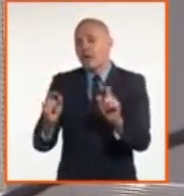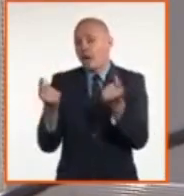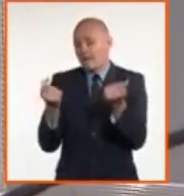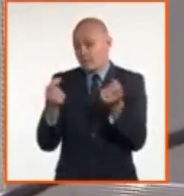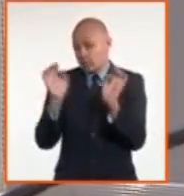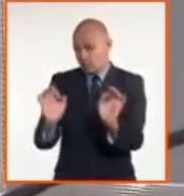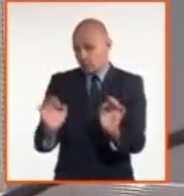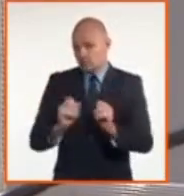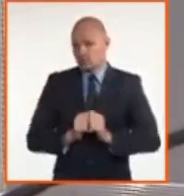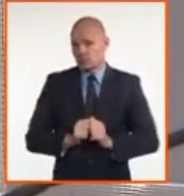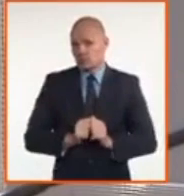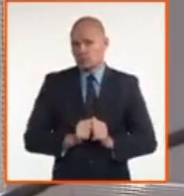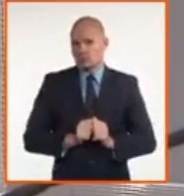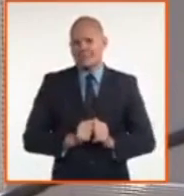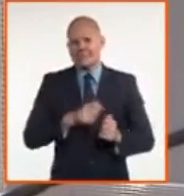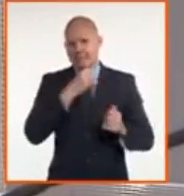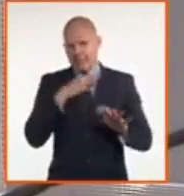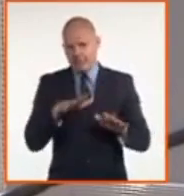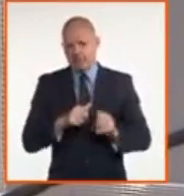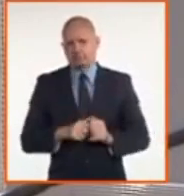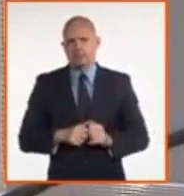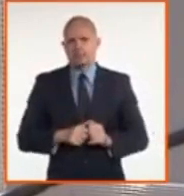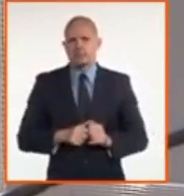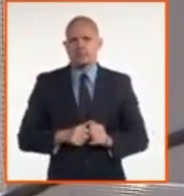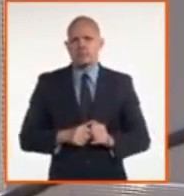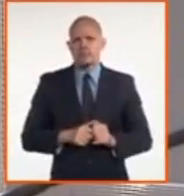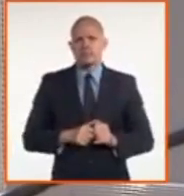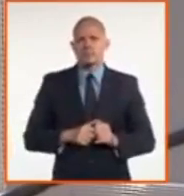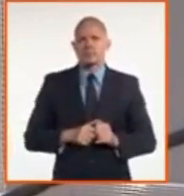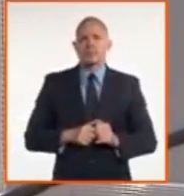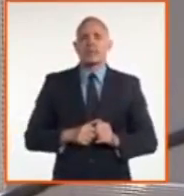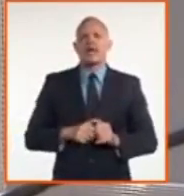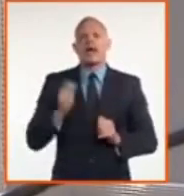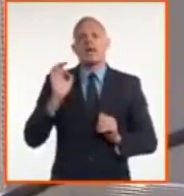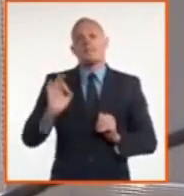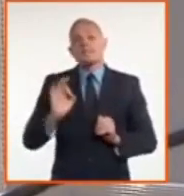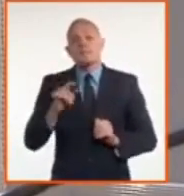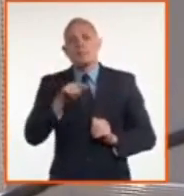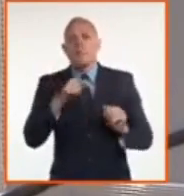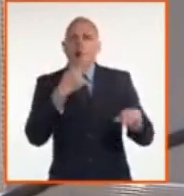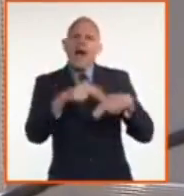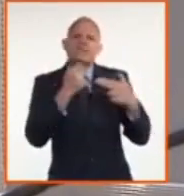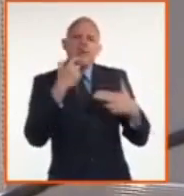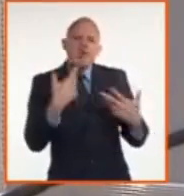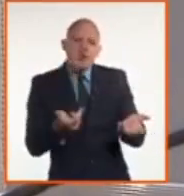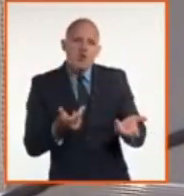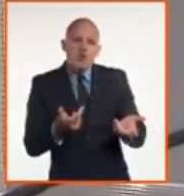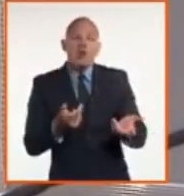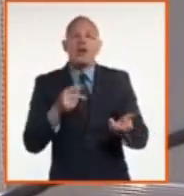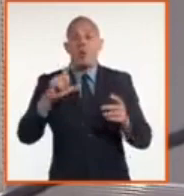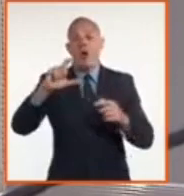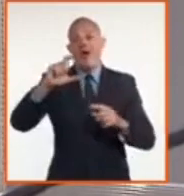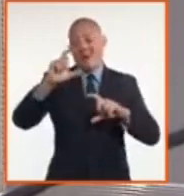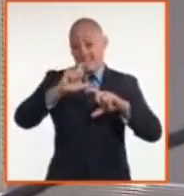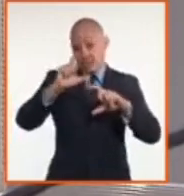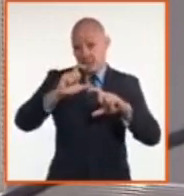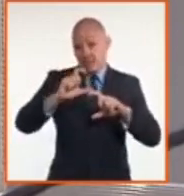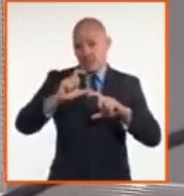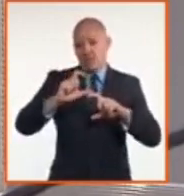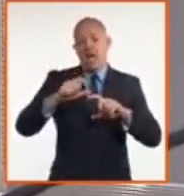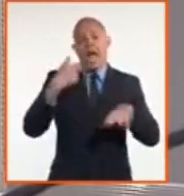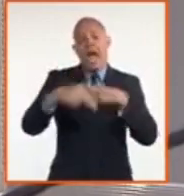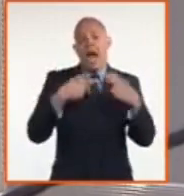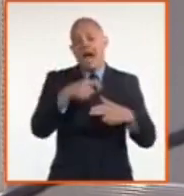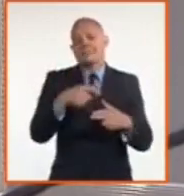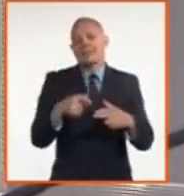lo puede hacer es en efectivo porque no tiene forma de conectar las operaciones con las tarjetas que pueden tener las personas en los bancos de